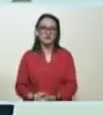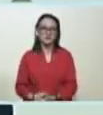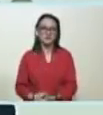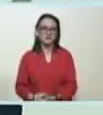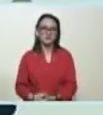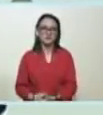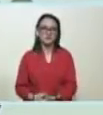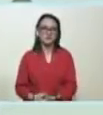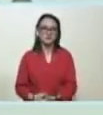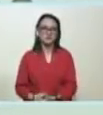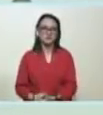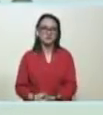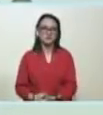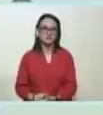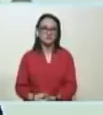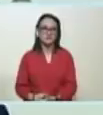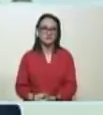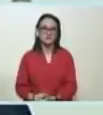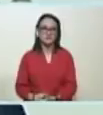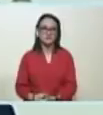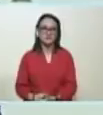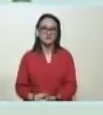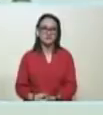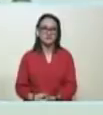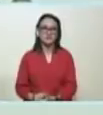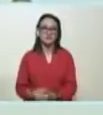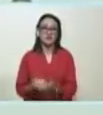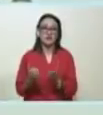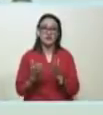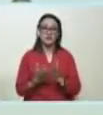de piel y porque han estudiado en Harvard.